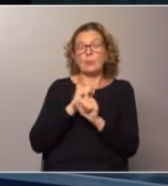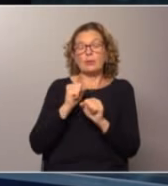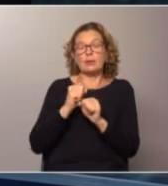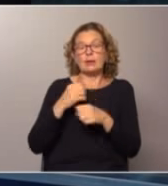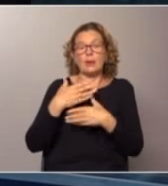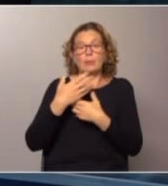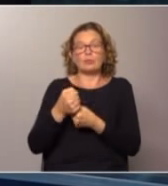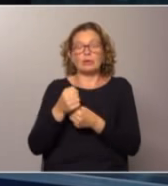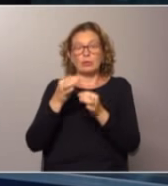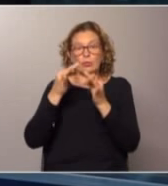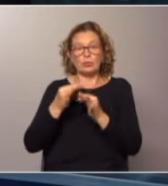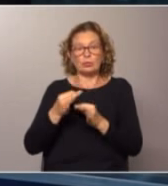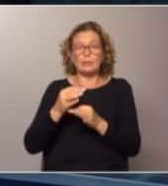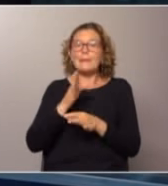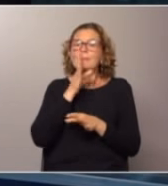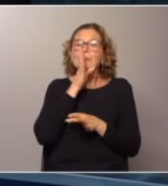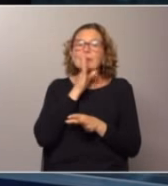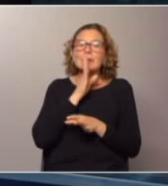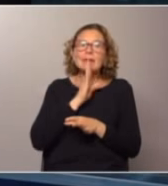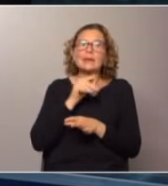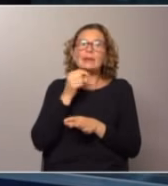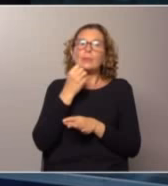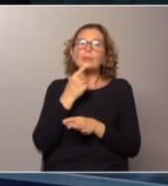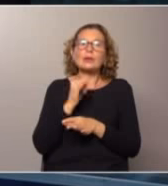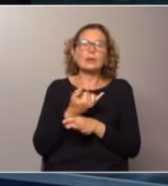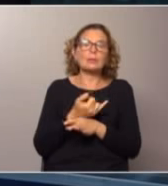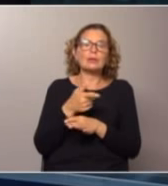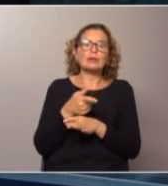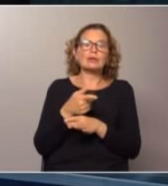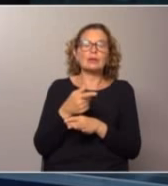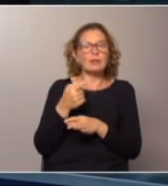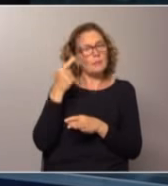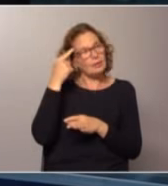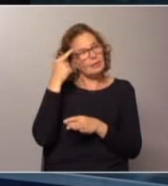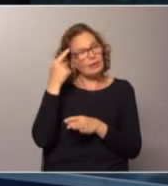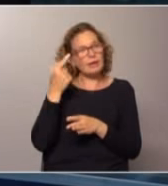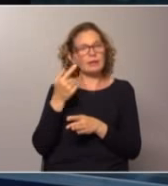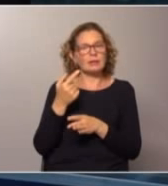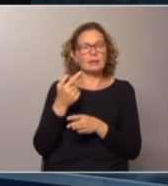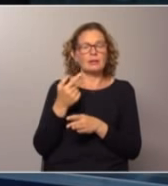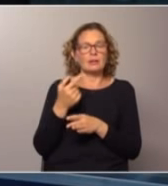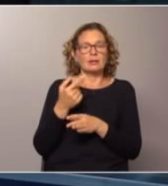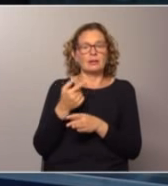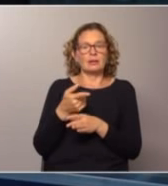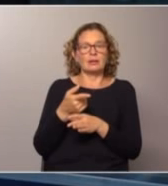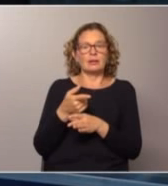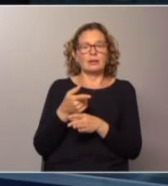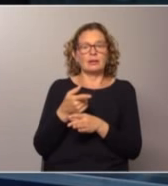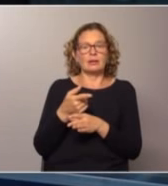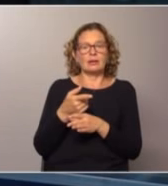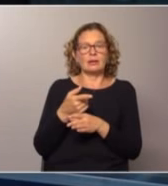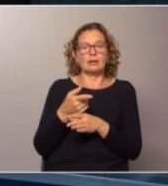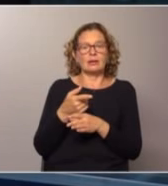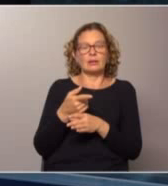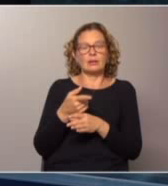colaborar bueno quizás al tener más paciencia al saber que en esta cosa de convencimiento de echarla también hacia